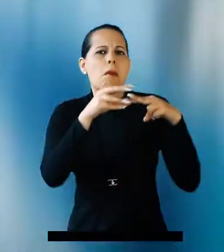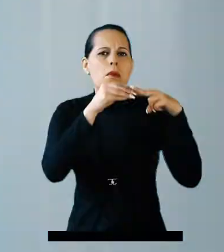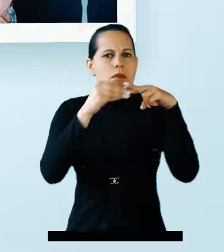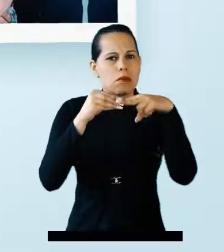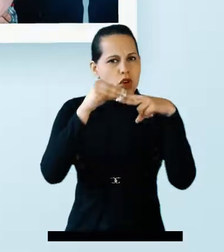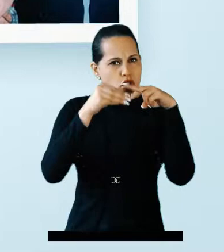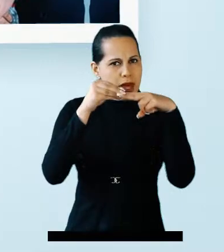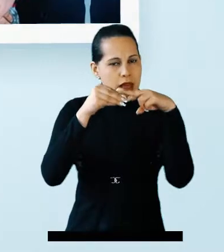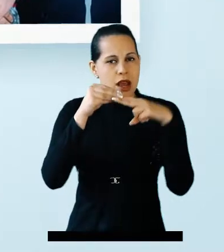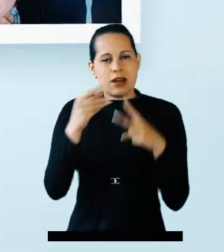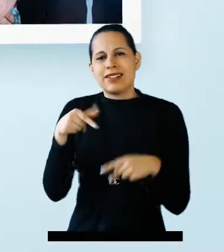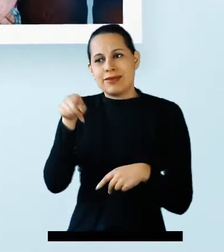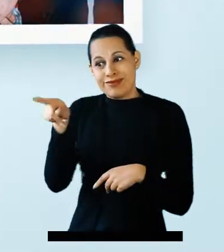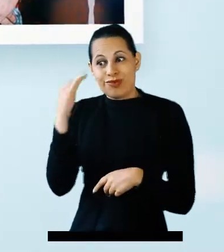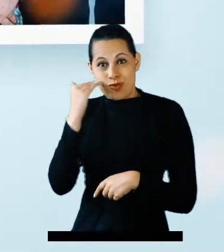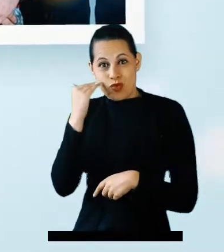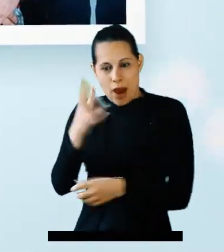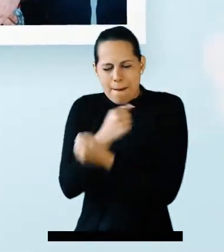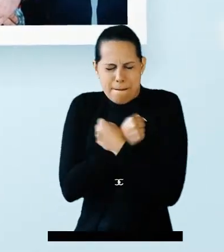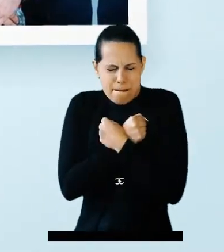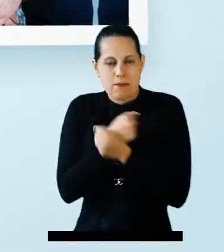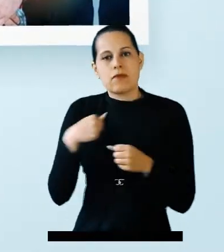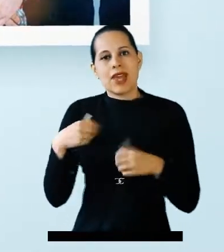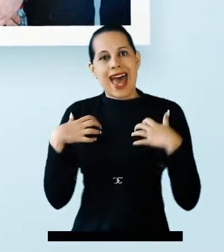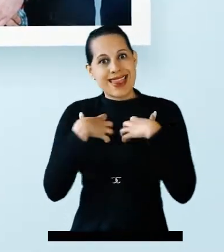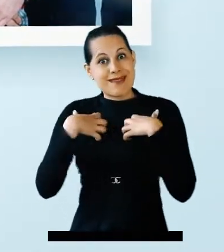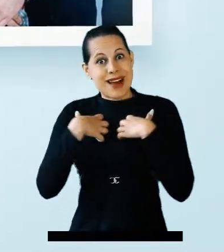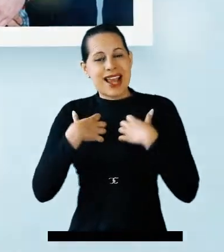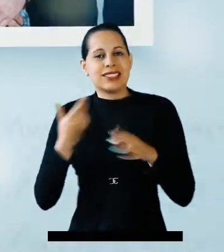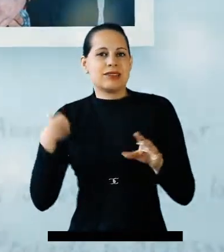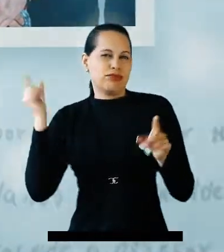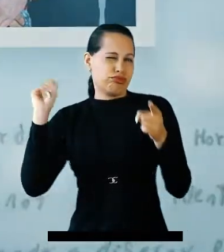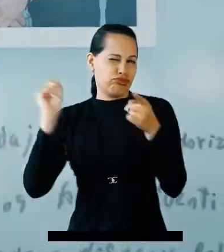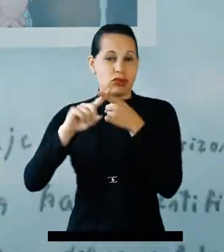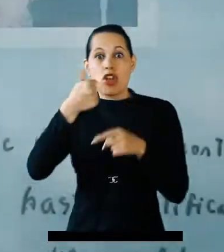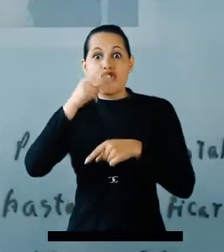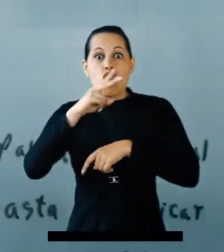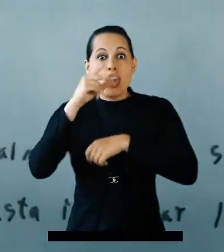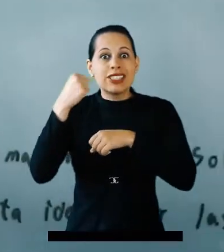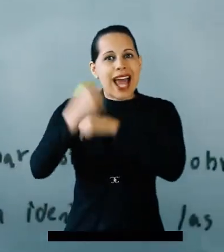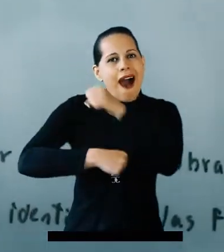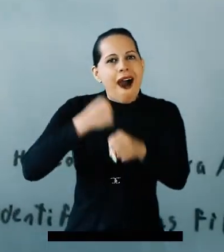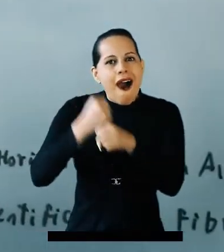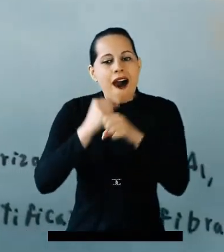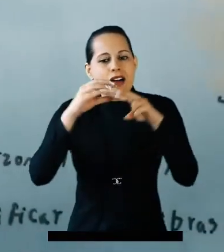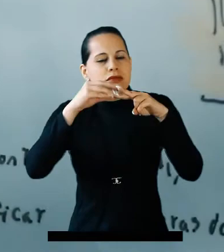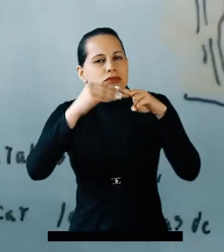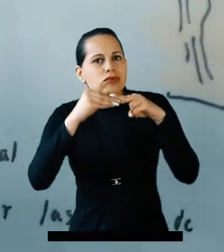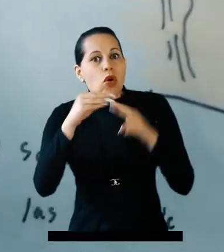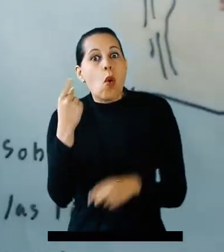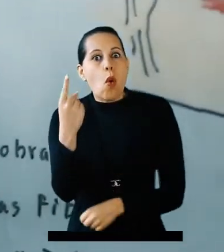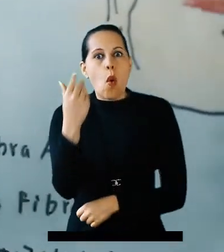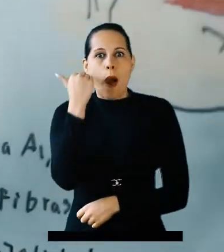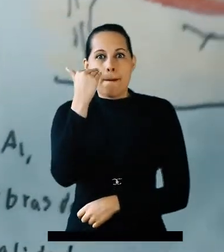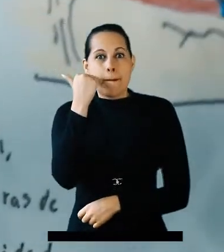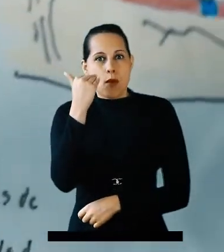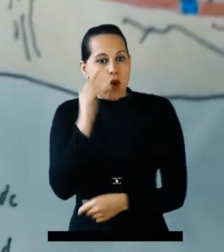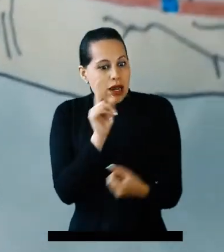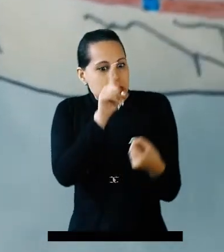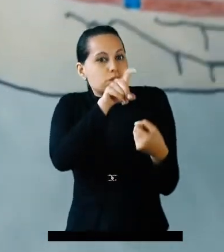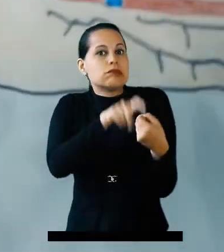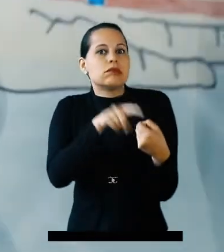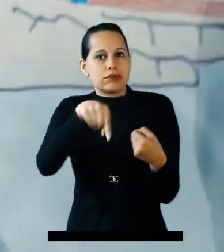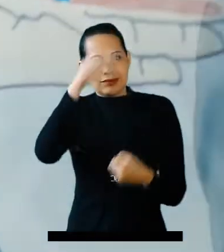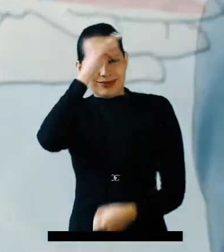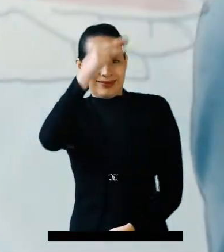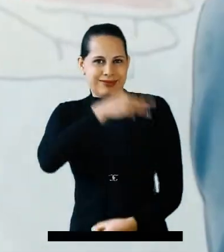ortopedia. Esta mujer, amante de los animales, lleva 12 años en el servicio de ortopedia de Lomil, siendo la primera especialista